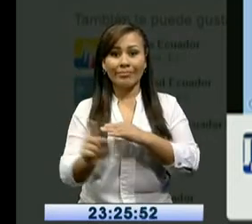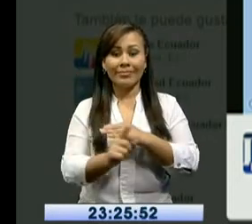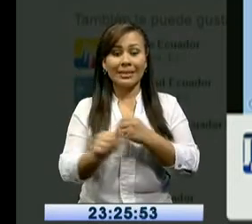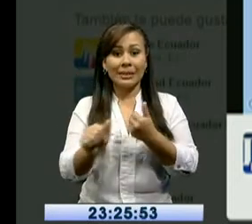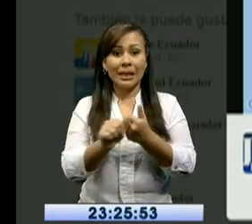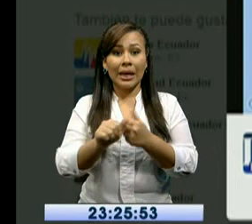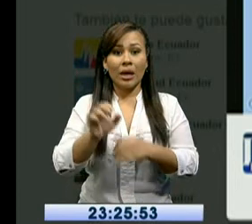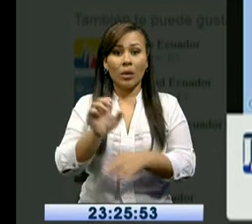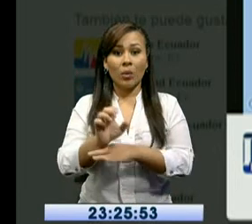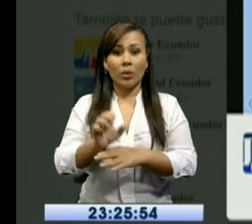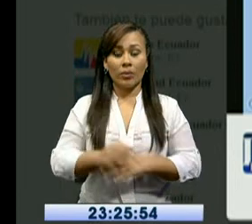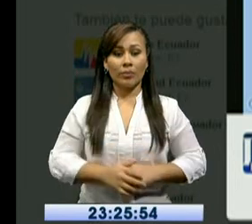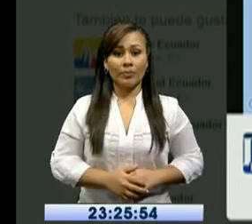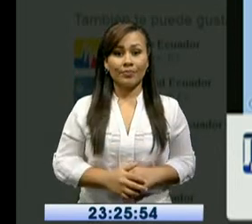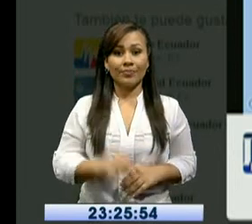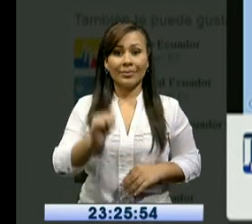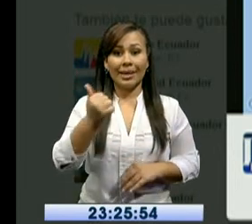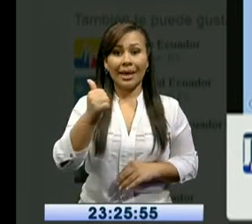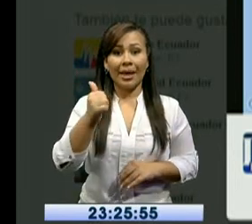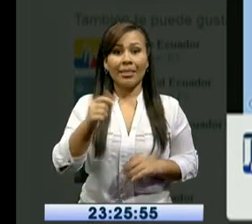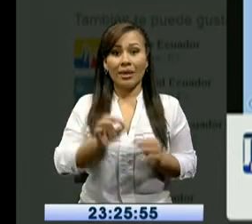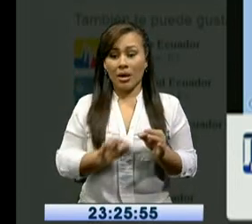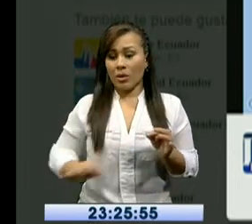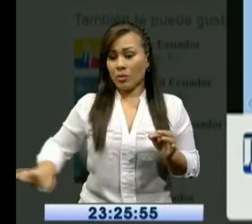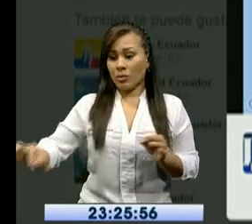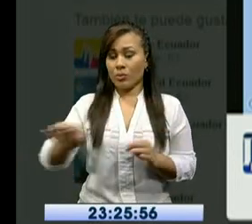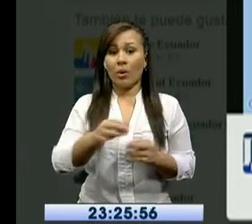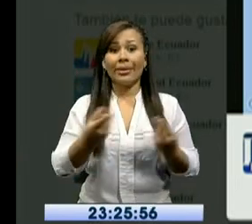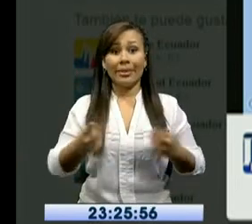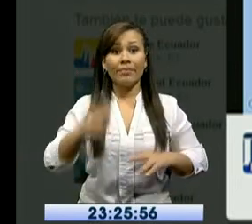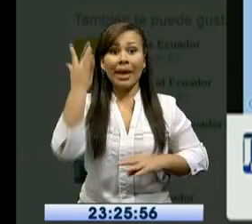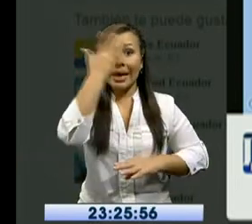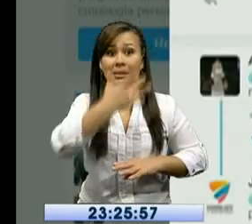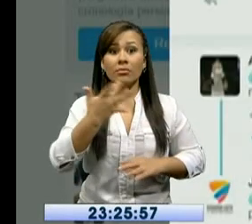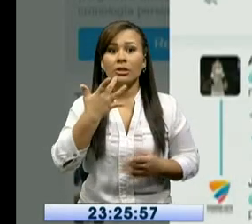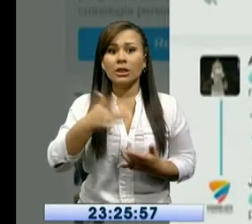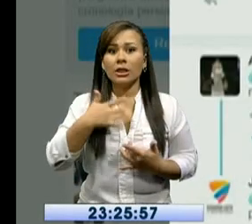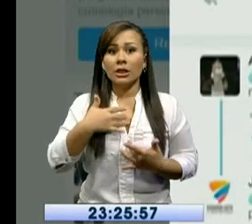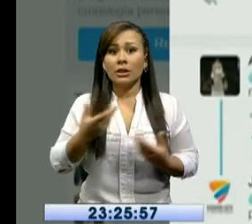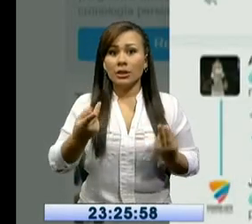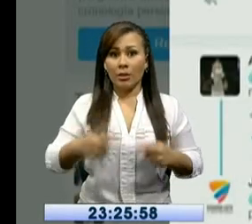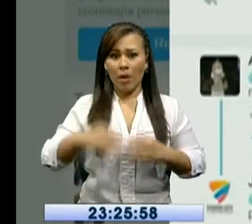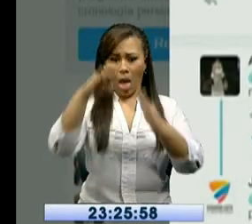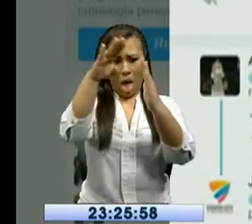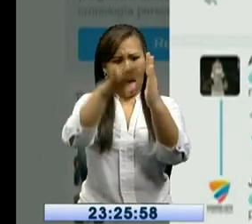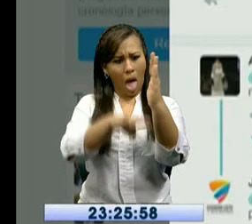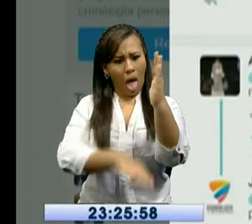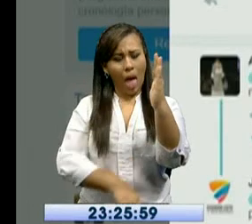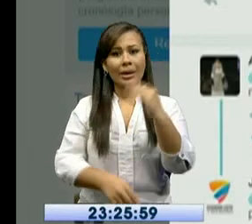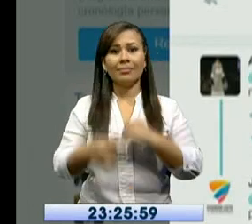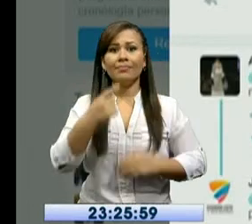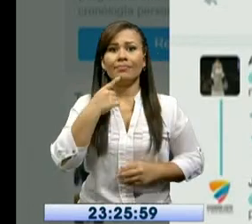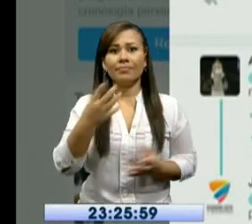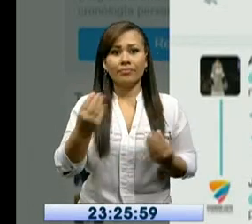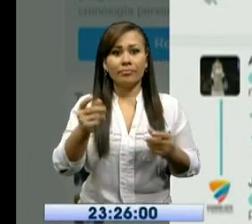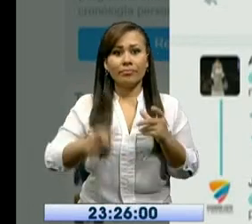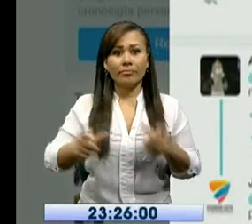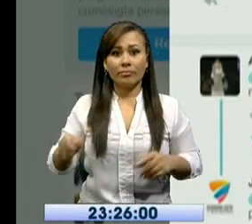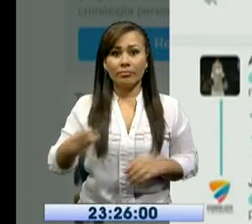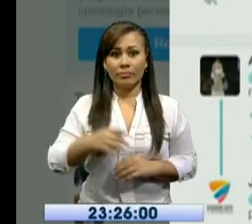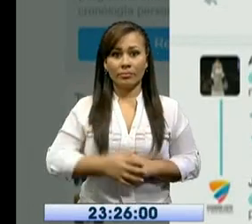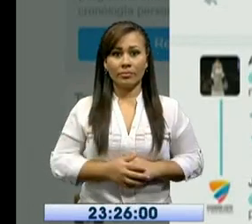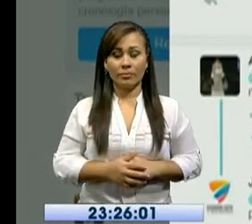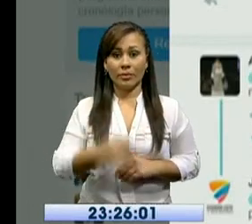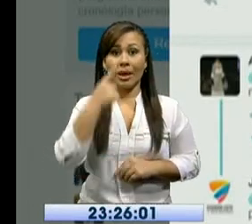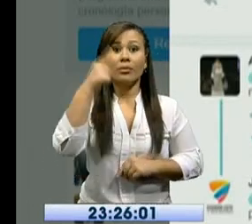profundidad, ¿no? 10 kilómetros también, correcto. Esmeraldas también sintió. Y aquí tenemos una larga lista que quedamos cortos. A